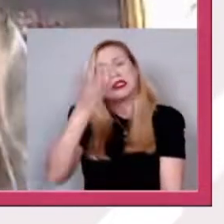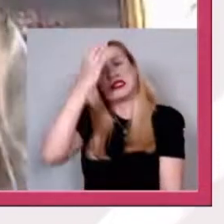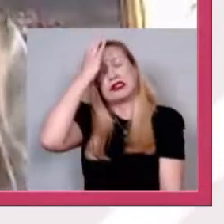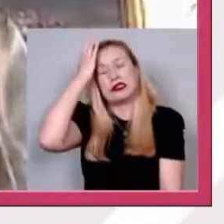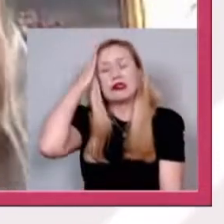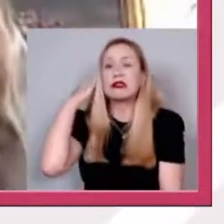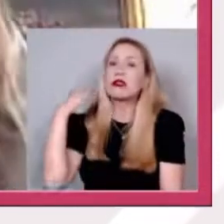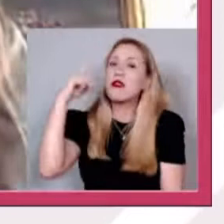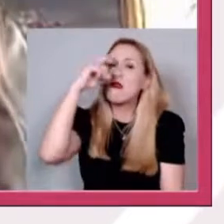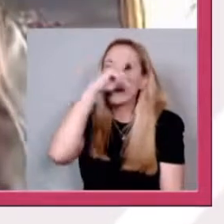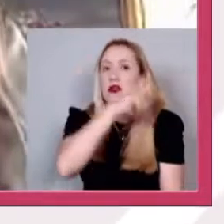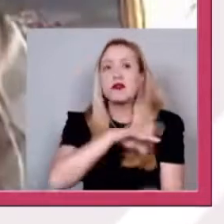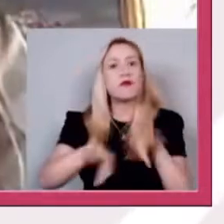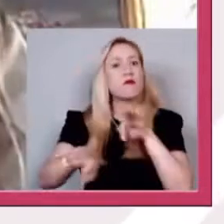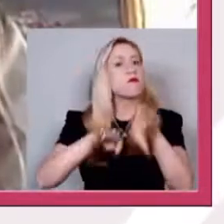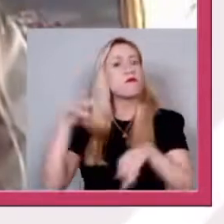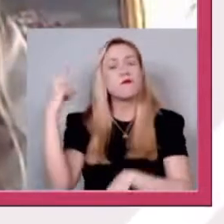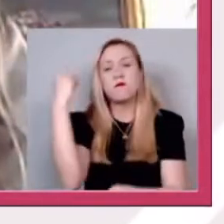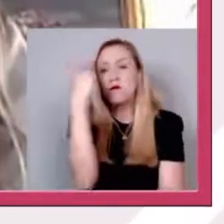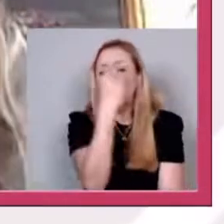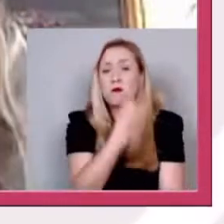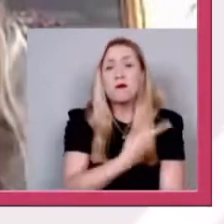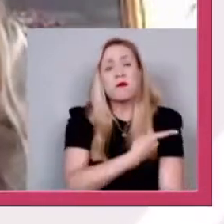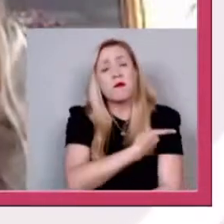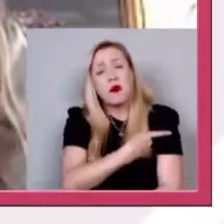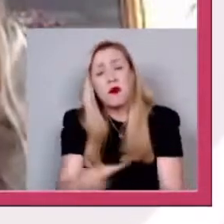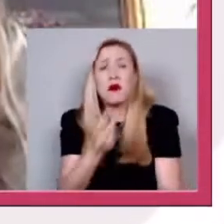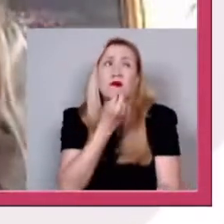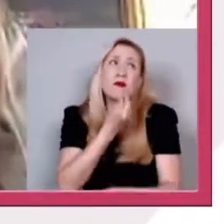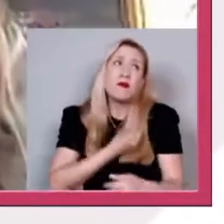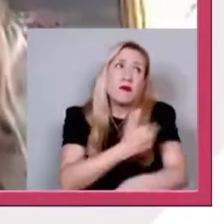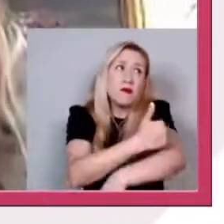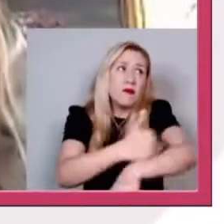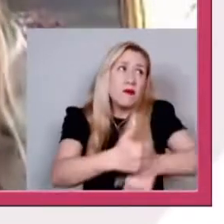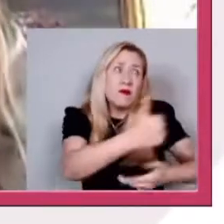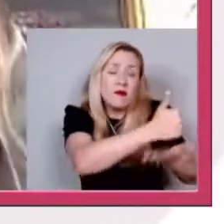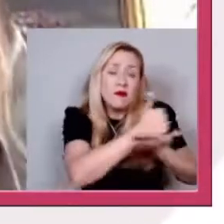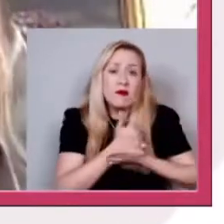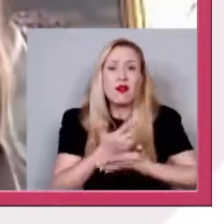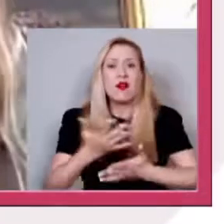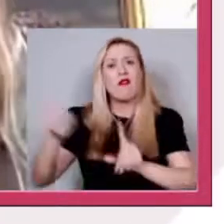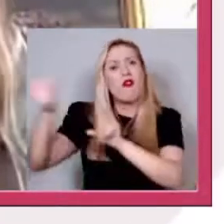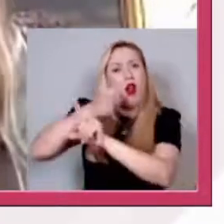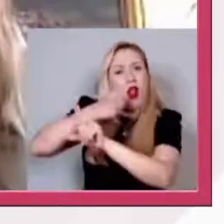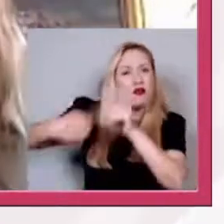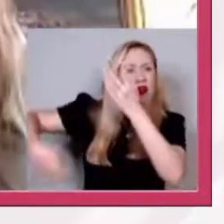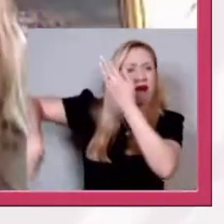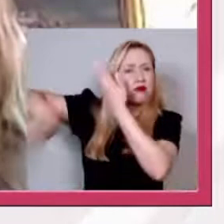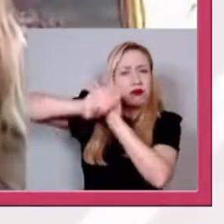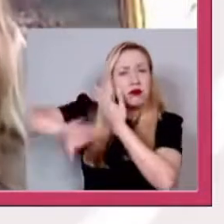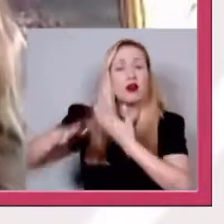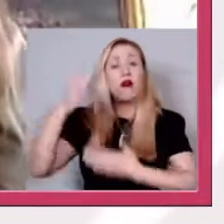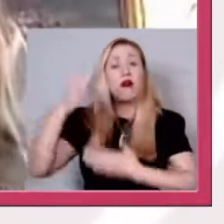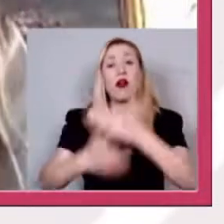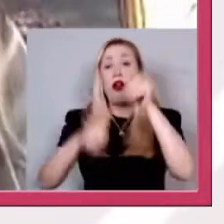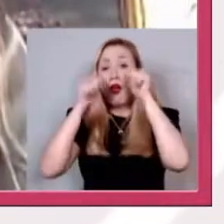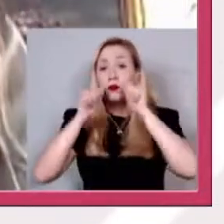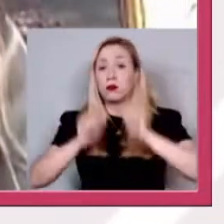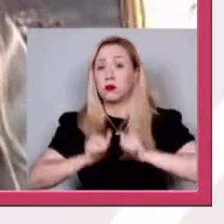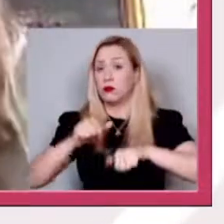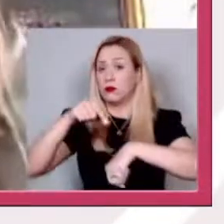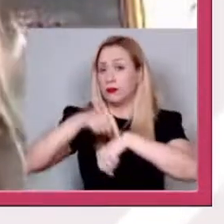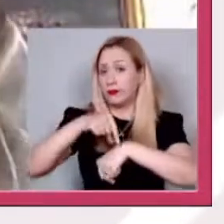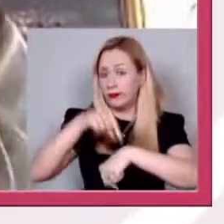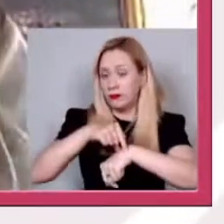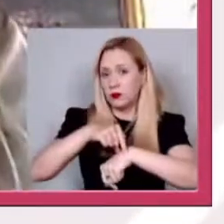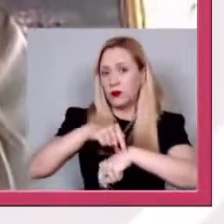de los trabajos, condiciones de pobreza, dependencia, violencia, falta de acceso a la salud. La Convención